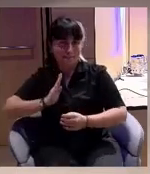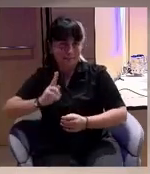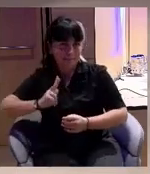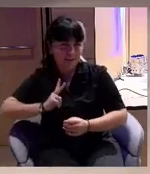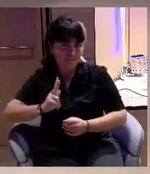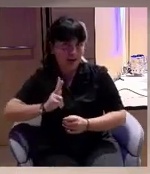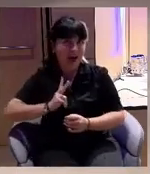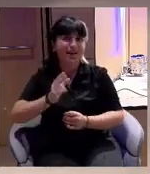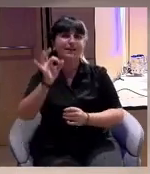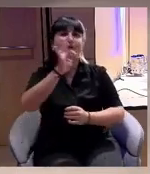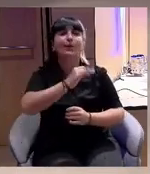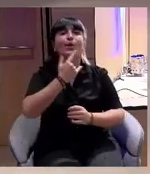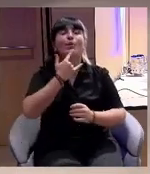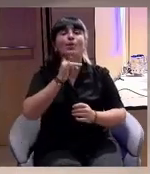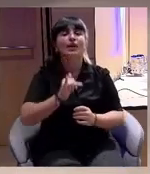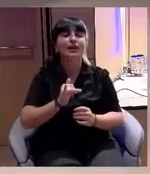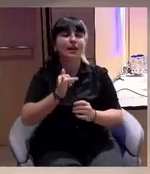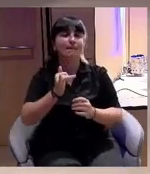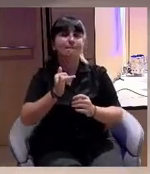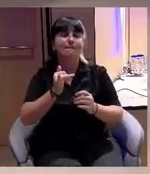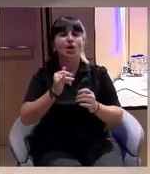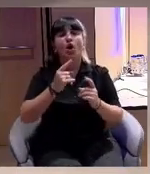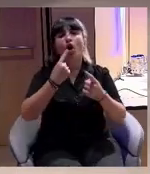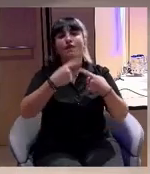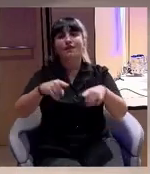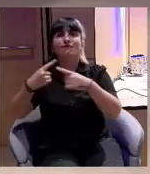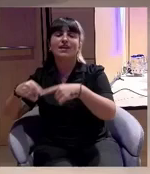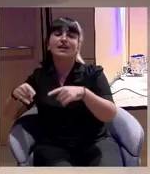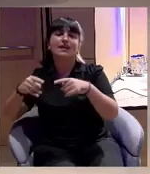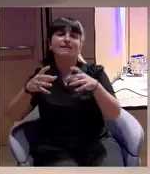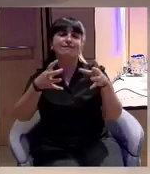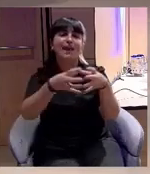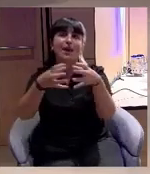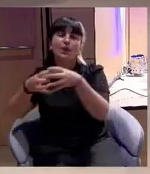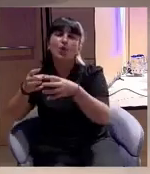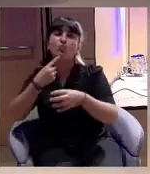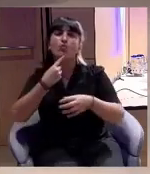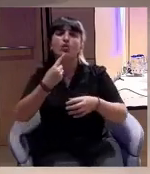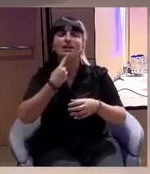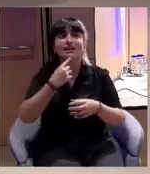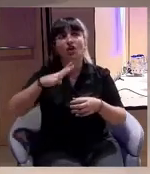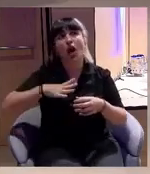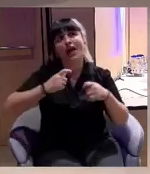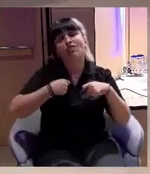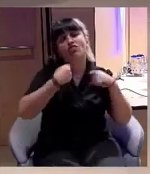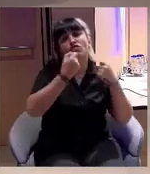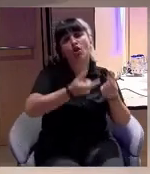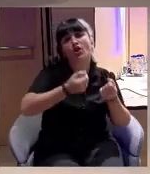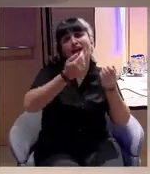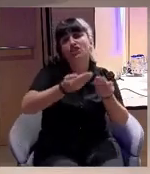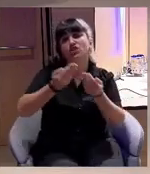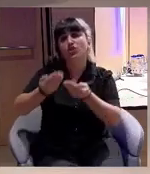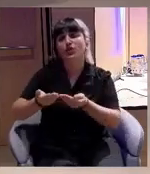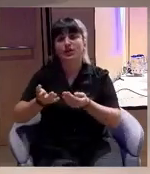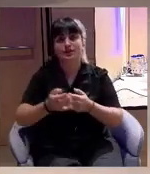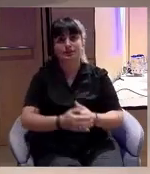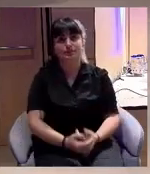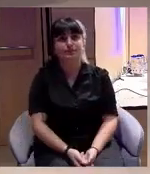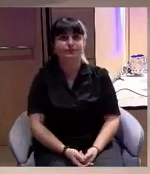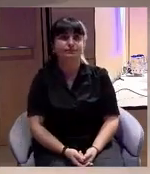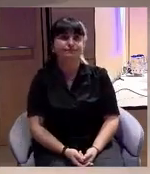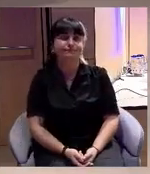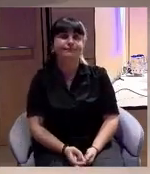candidatos que están unidos por un mismo donante o donantes que están unidos por un mismo candidato